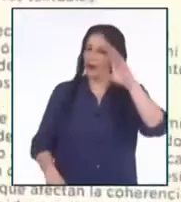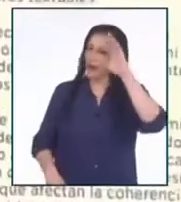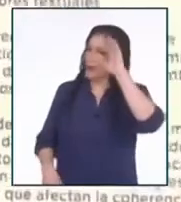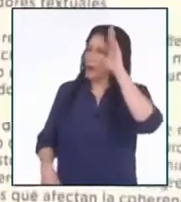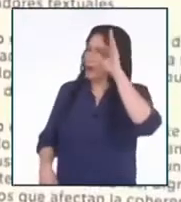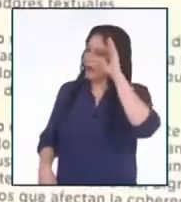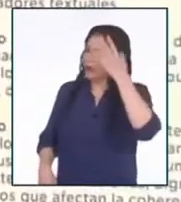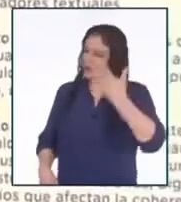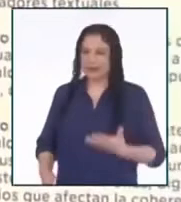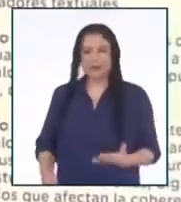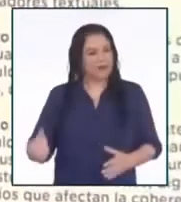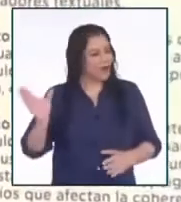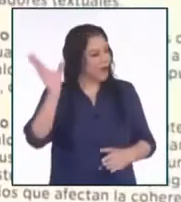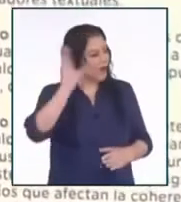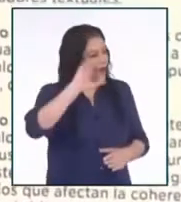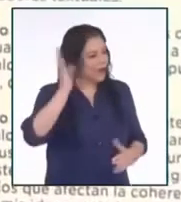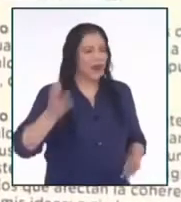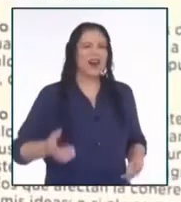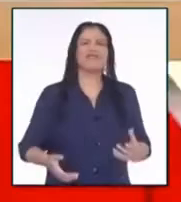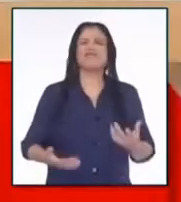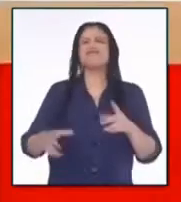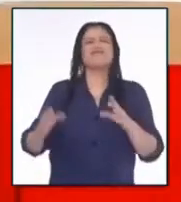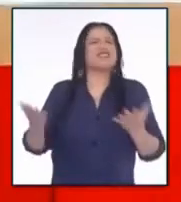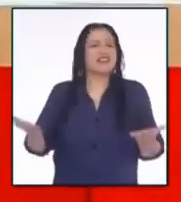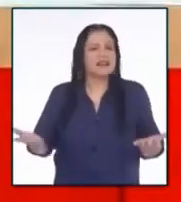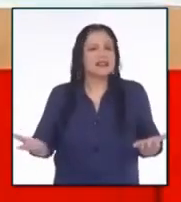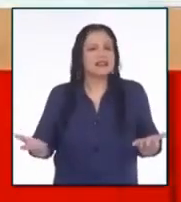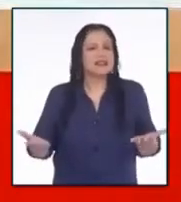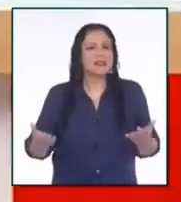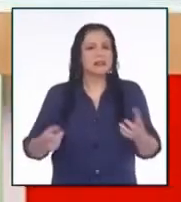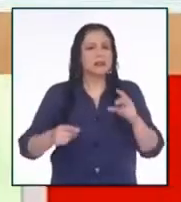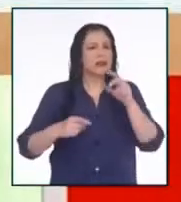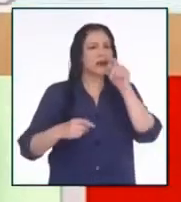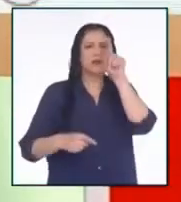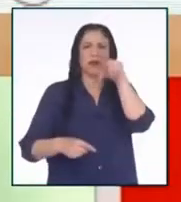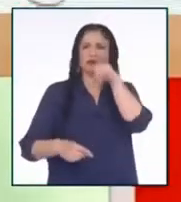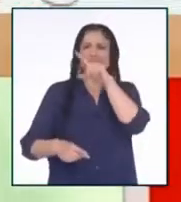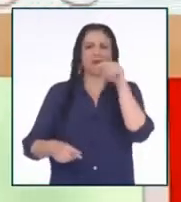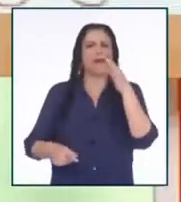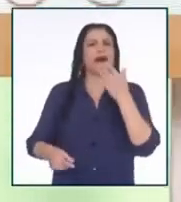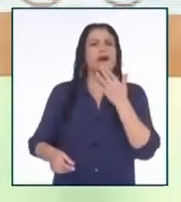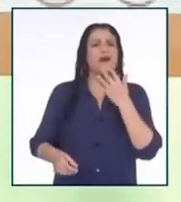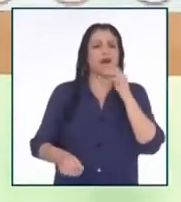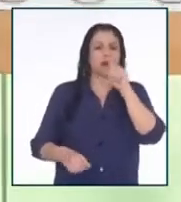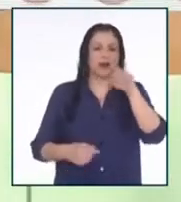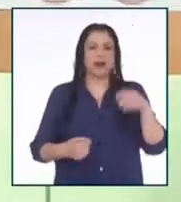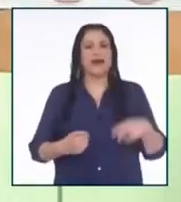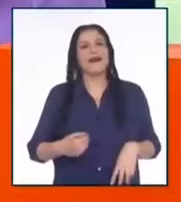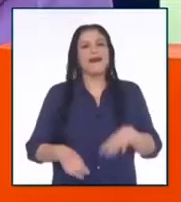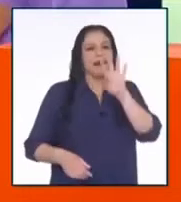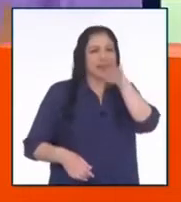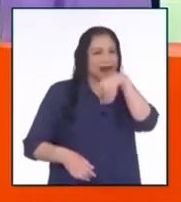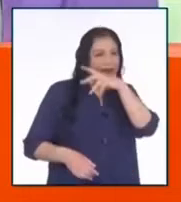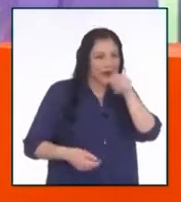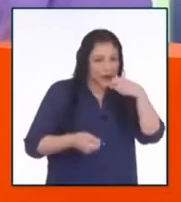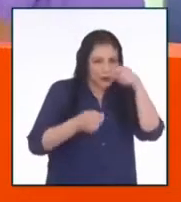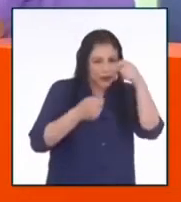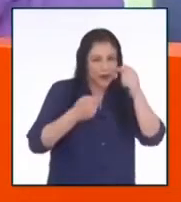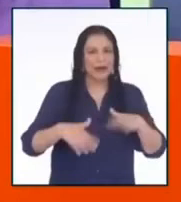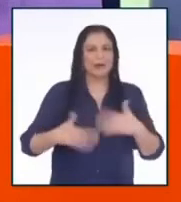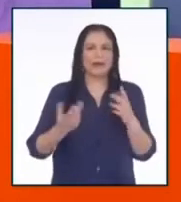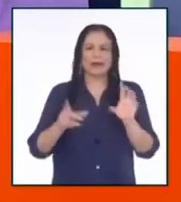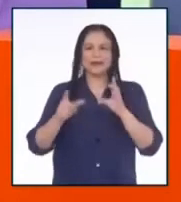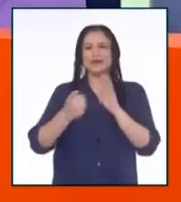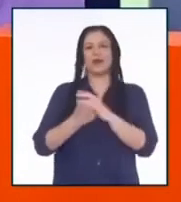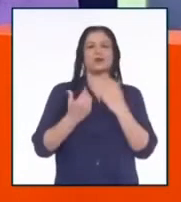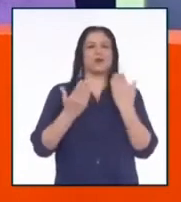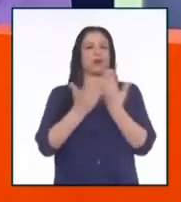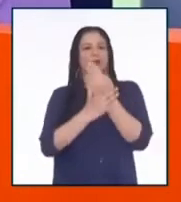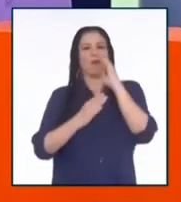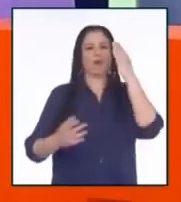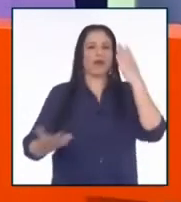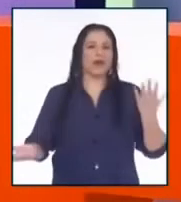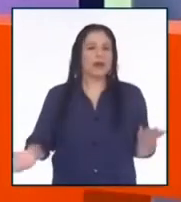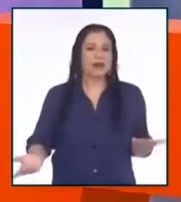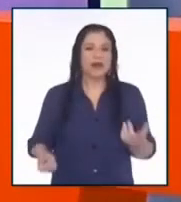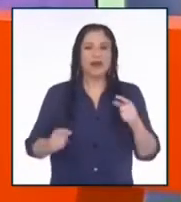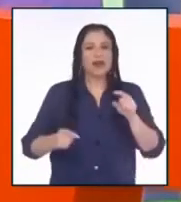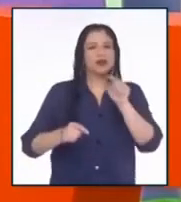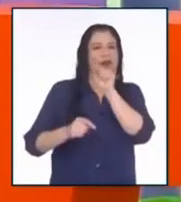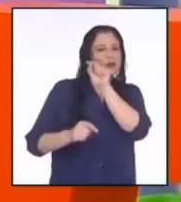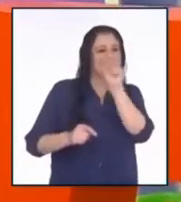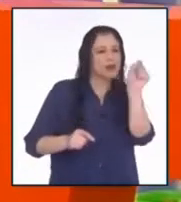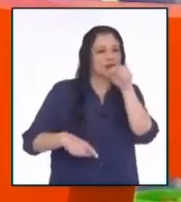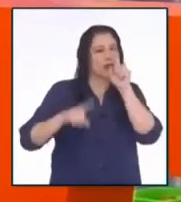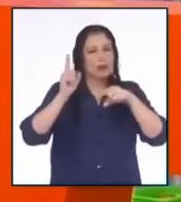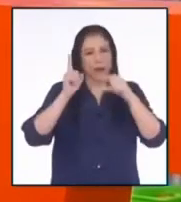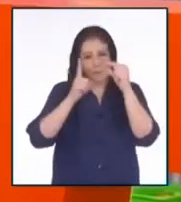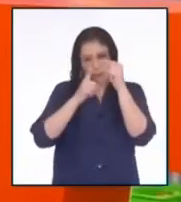está Steph? Hola, Junior. ¿Qué haces? ¿Por qué tantas marcas de colores? La rúbrica ya parece una pintura de arte moderno. Nada, es que estoy resaltando